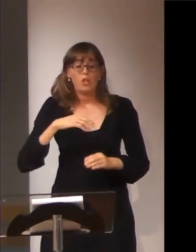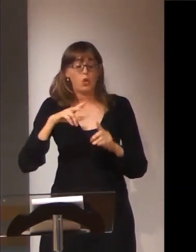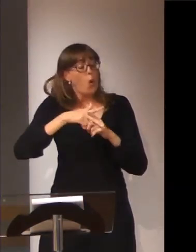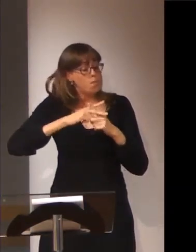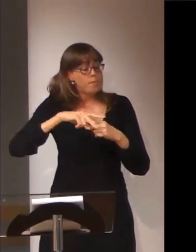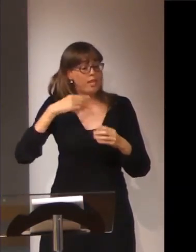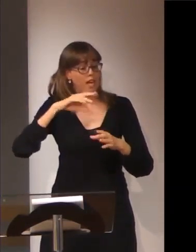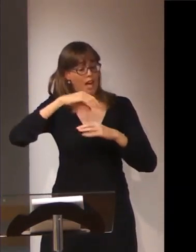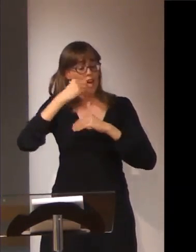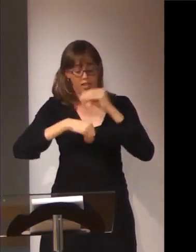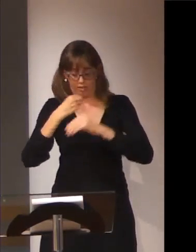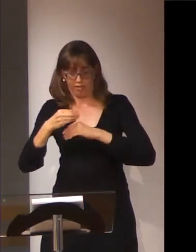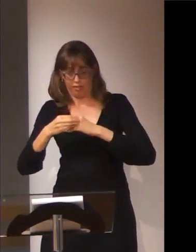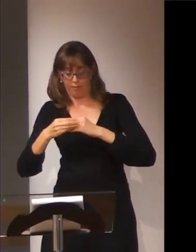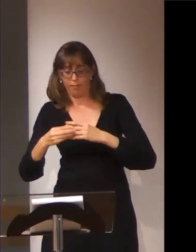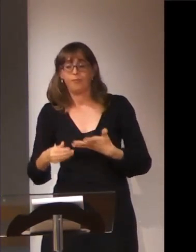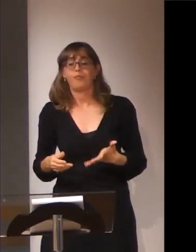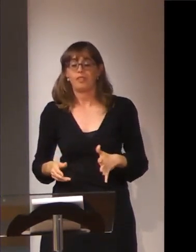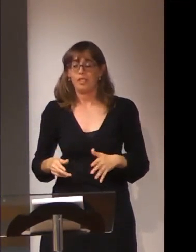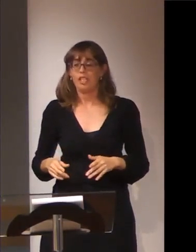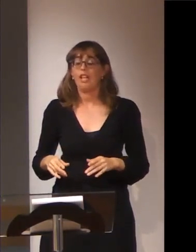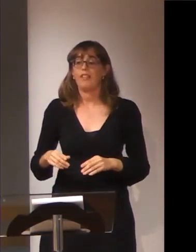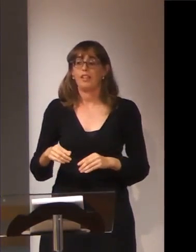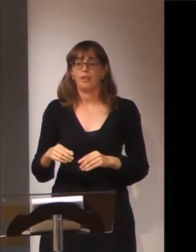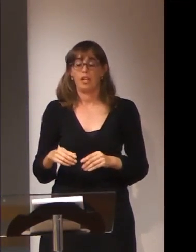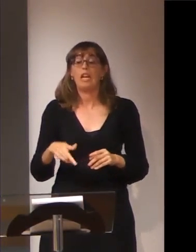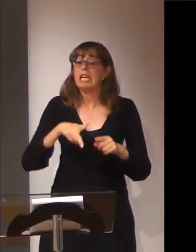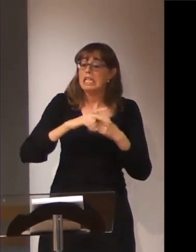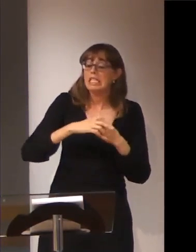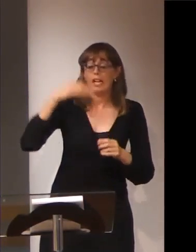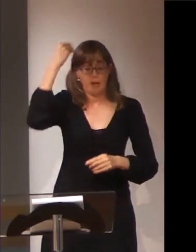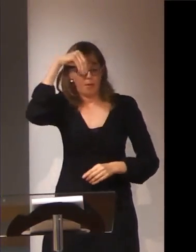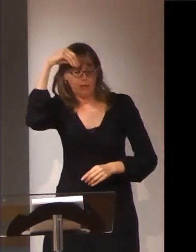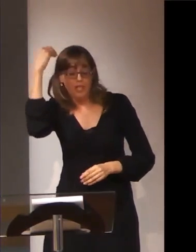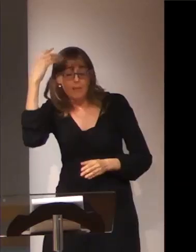Después, nuestros alumnos participaron o desarrollaron diferentes talleres.